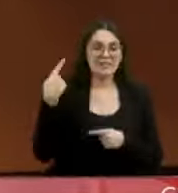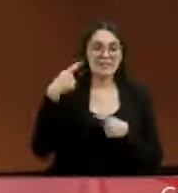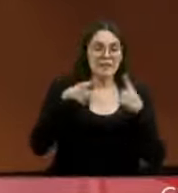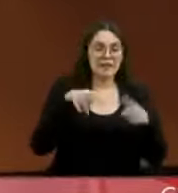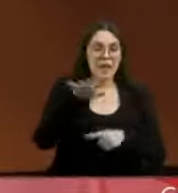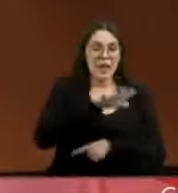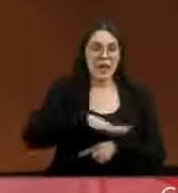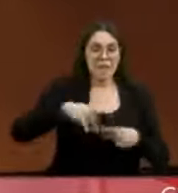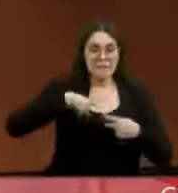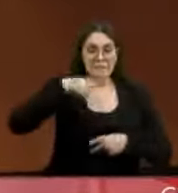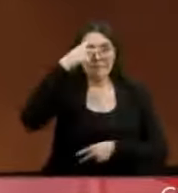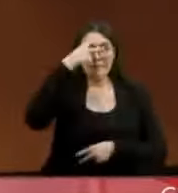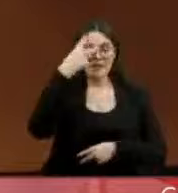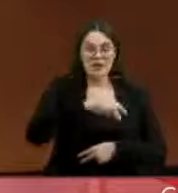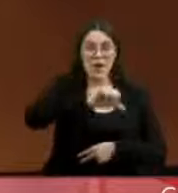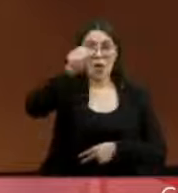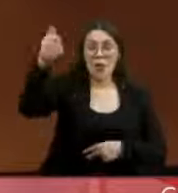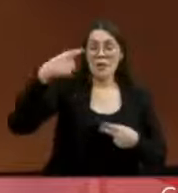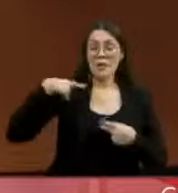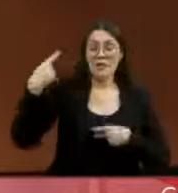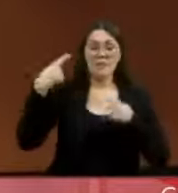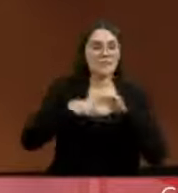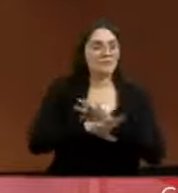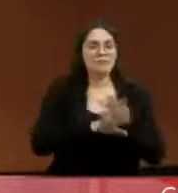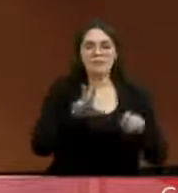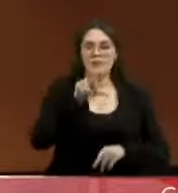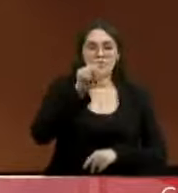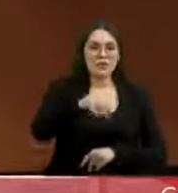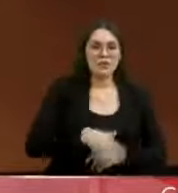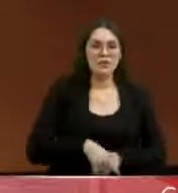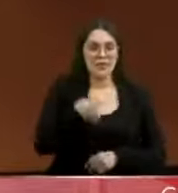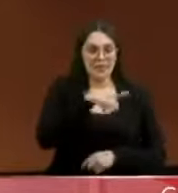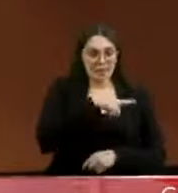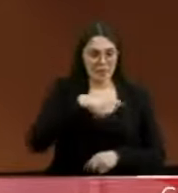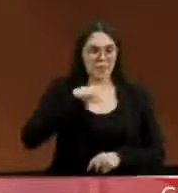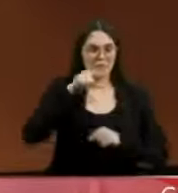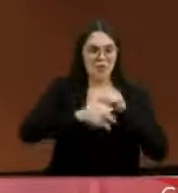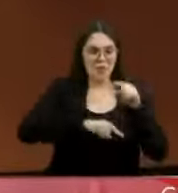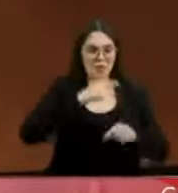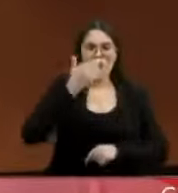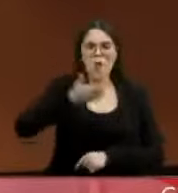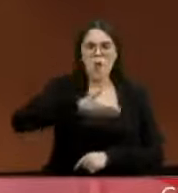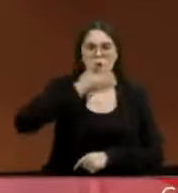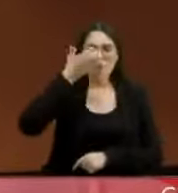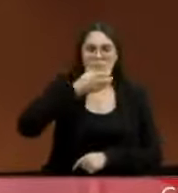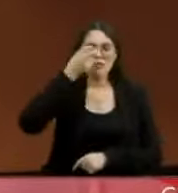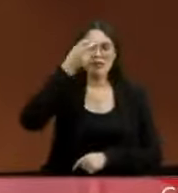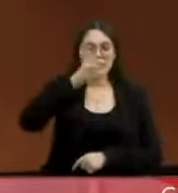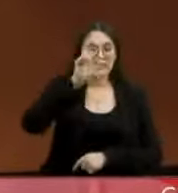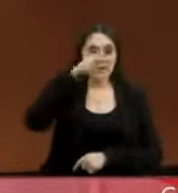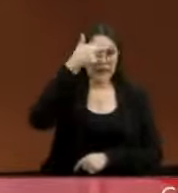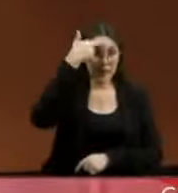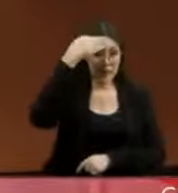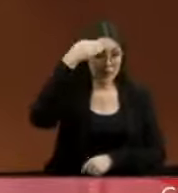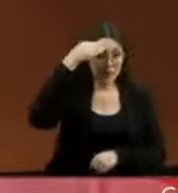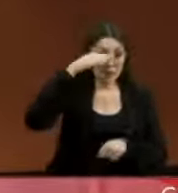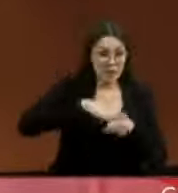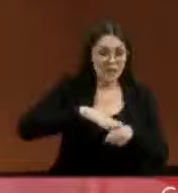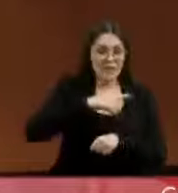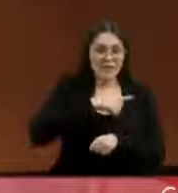de México y nadie más. Que se vayan acostumbrando, que les vaya quedando claro.